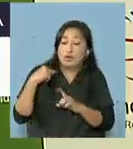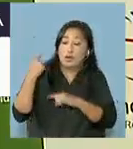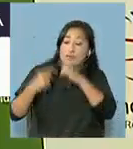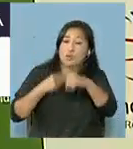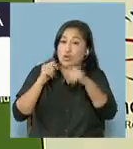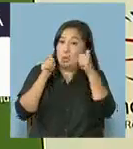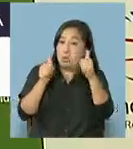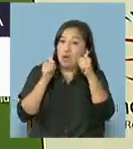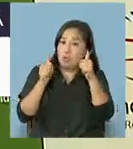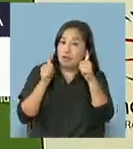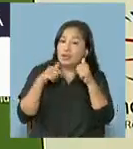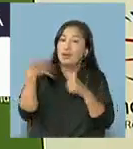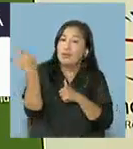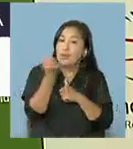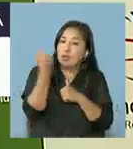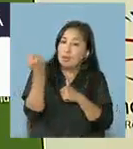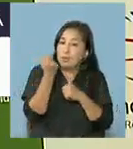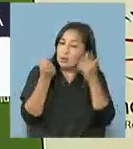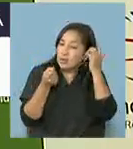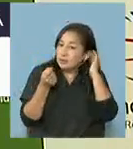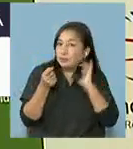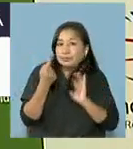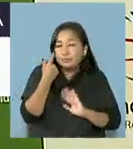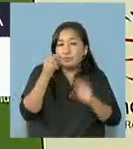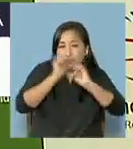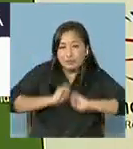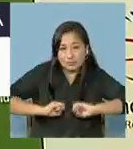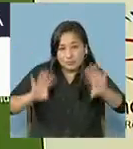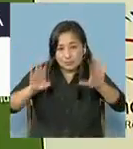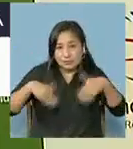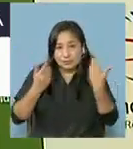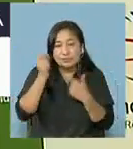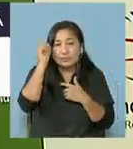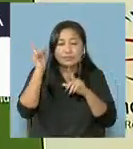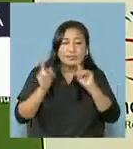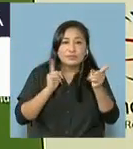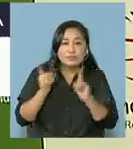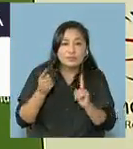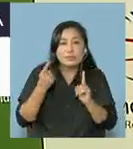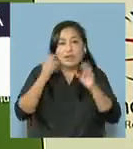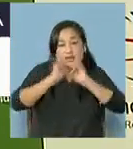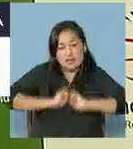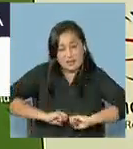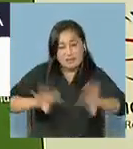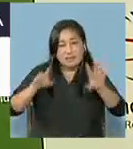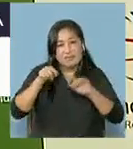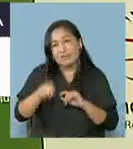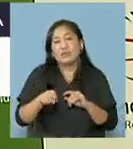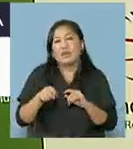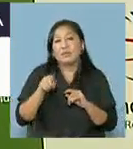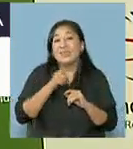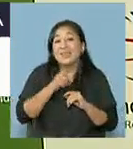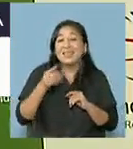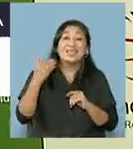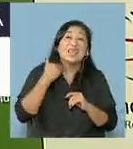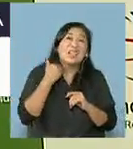muy rico y es muy valioso de aprender y es muy valioso de que se conozca. Así que la idea es que esto sea popularmente conocido y seguramente ese